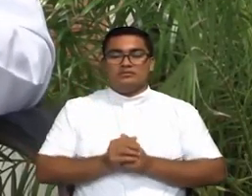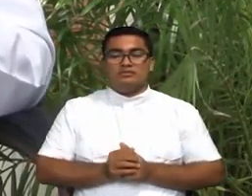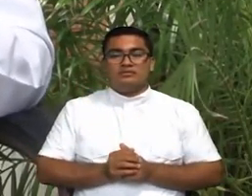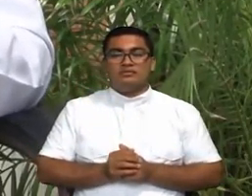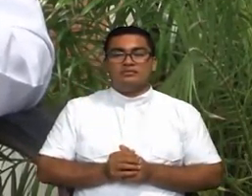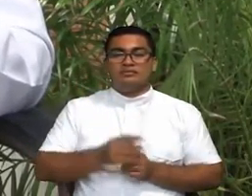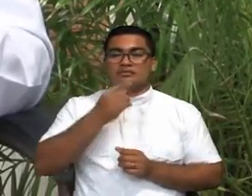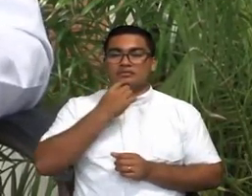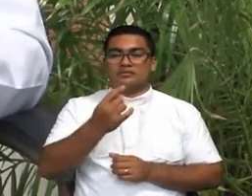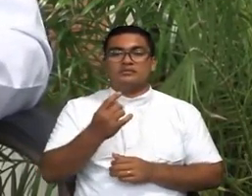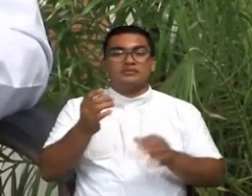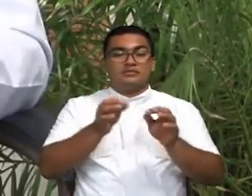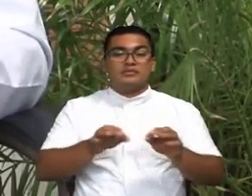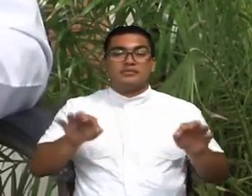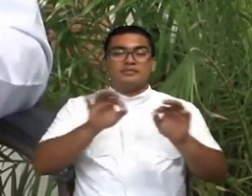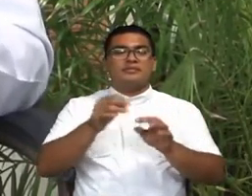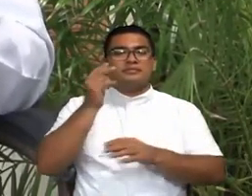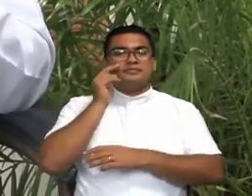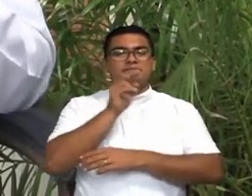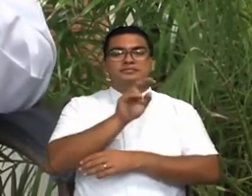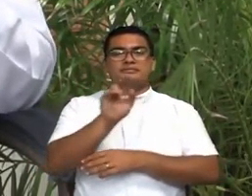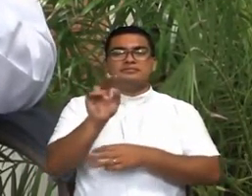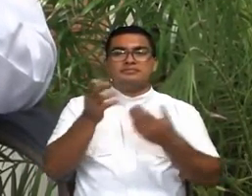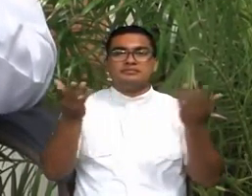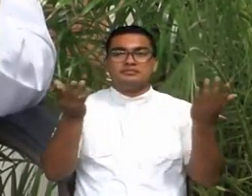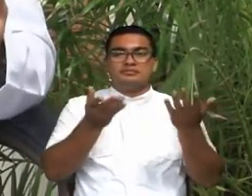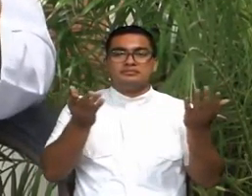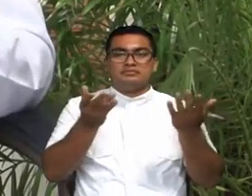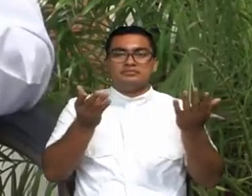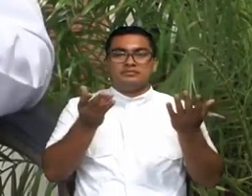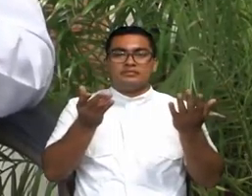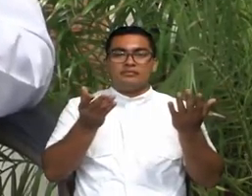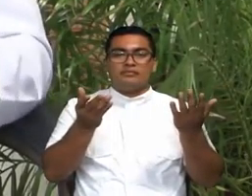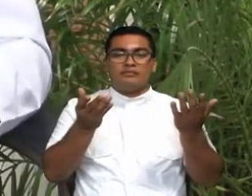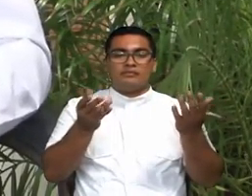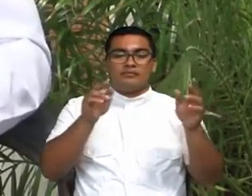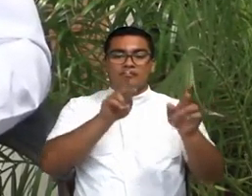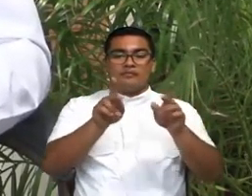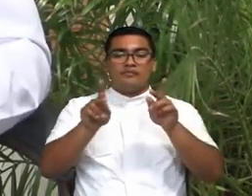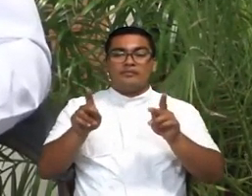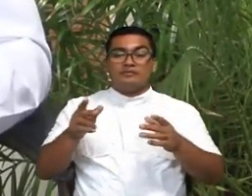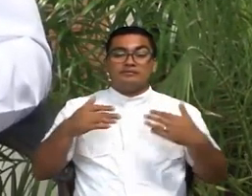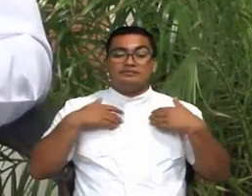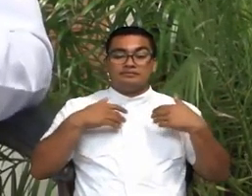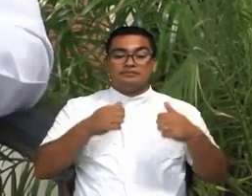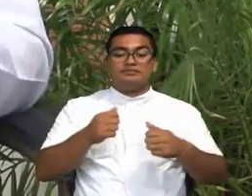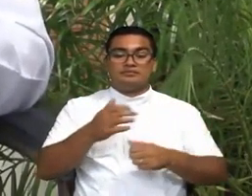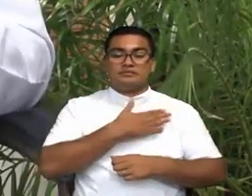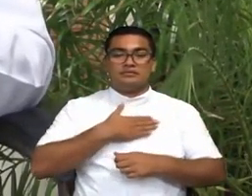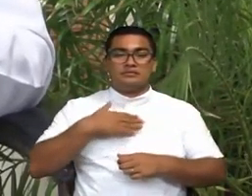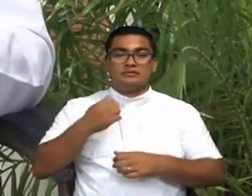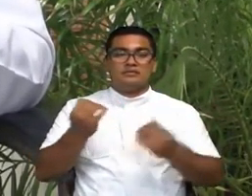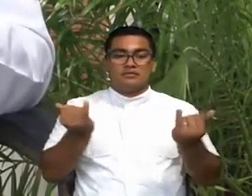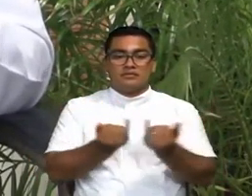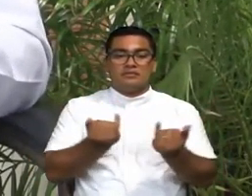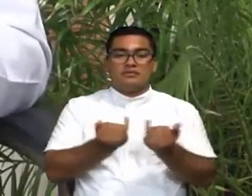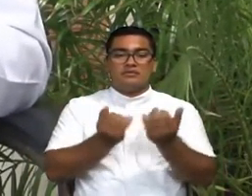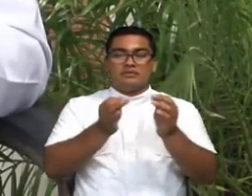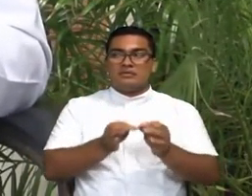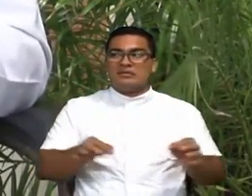Siempre tratamos de ver cómo hacer lo que es la mejoría de la salud de las personas, ¿ya? Siempre enfocarnos